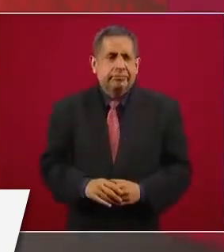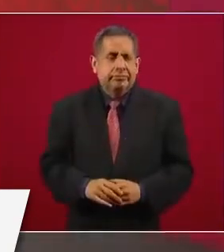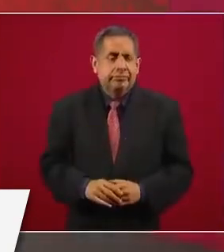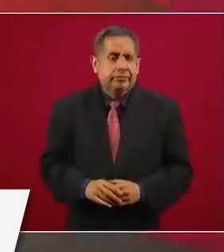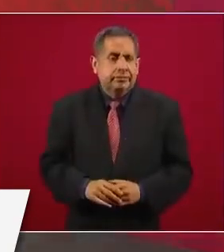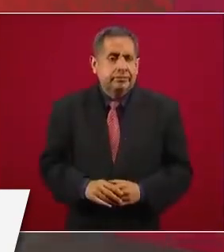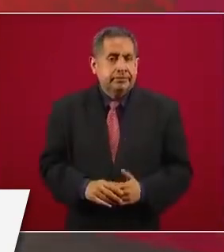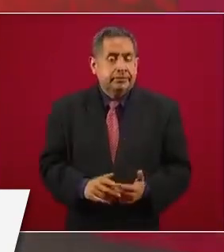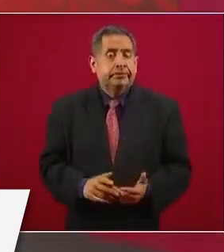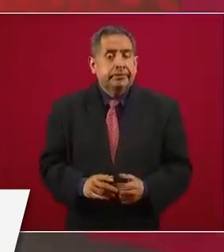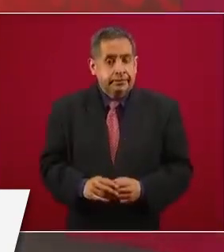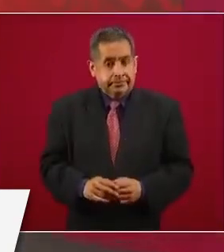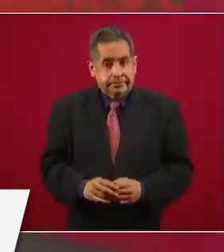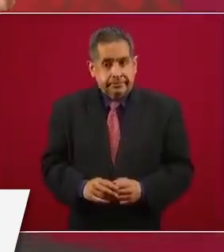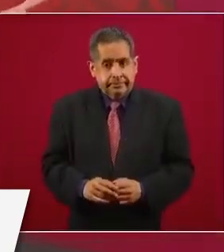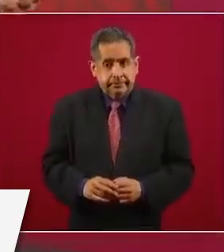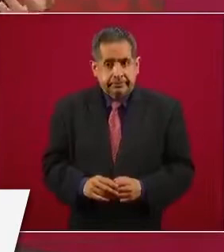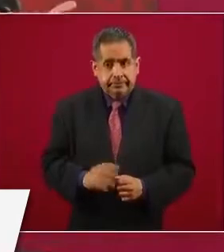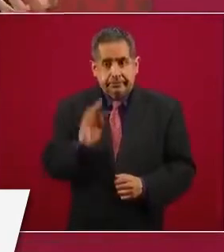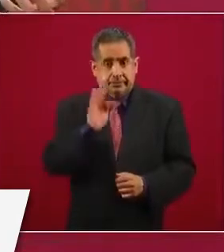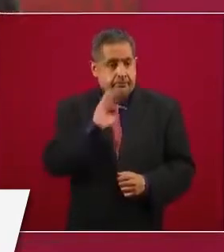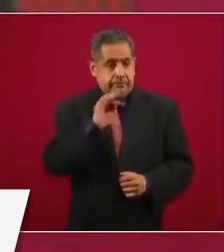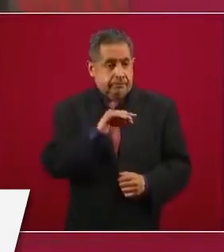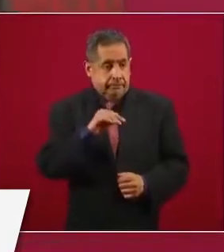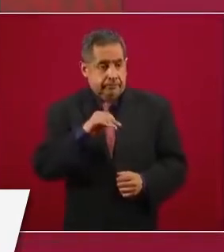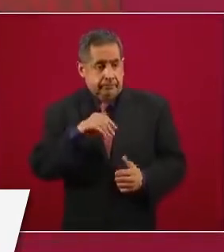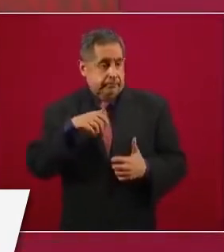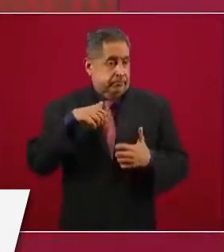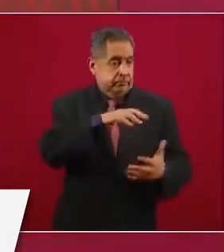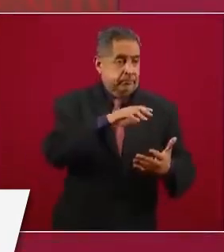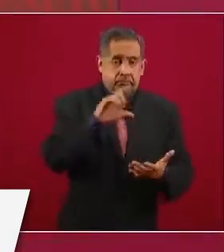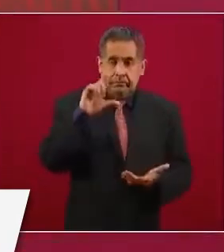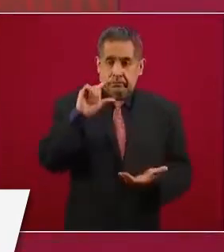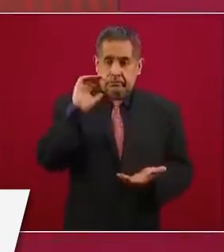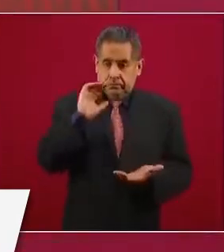los que vayan a recibir menos